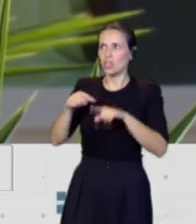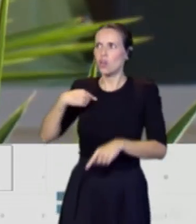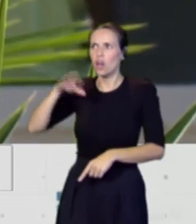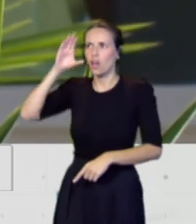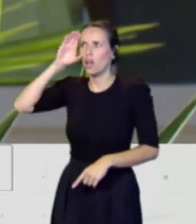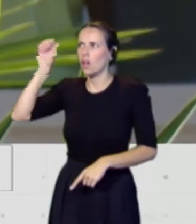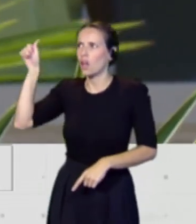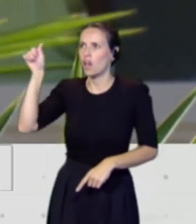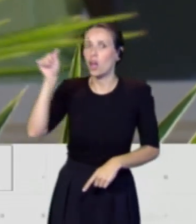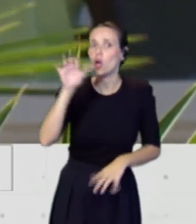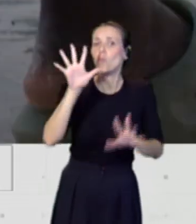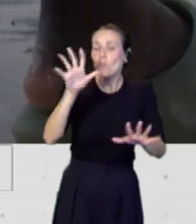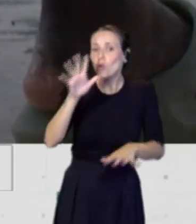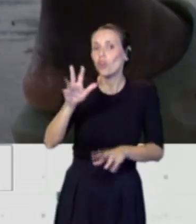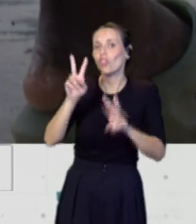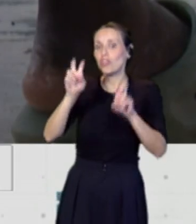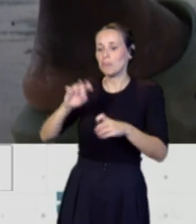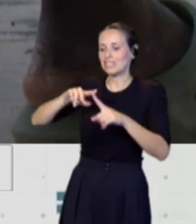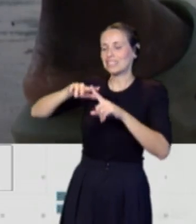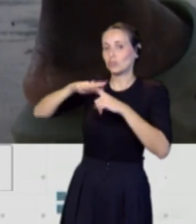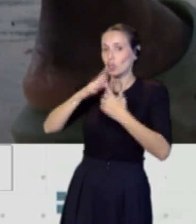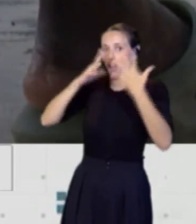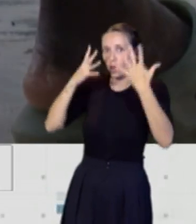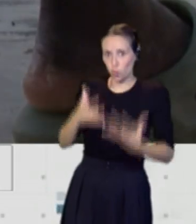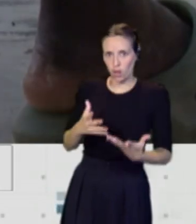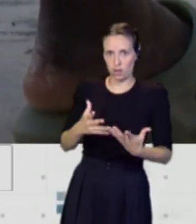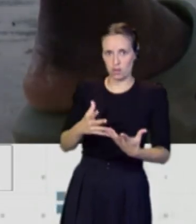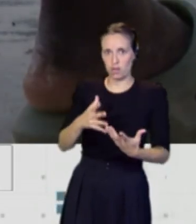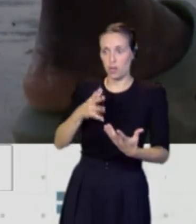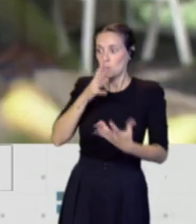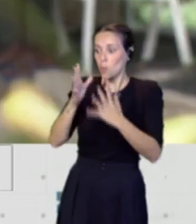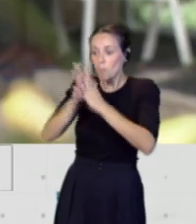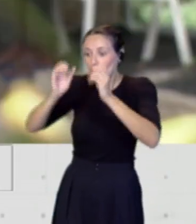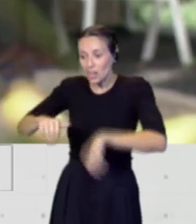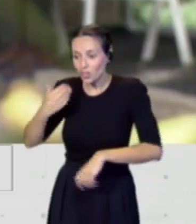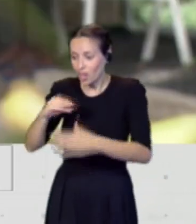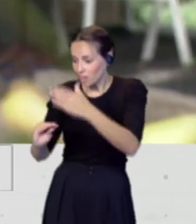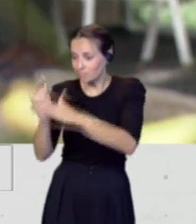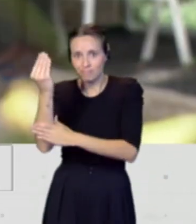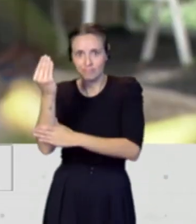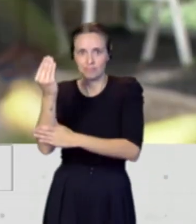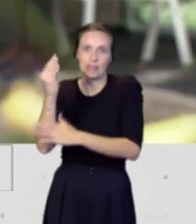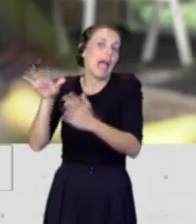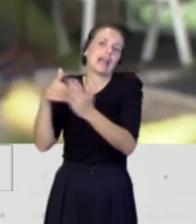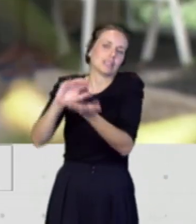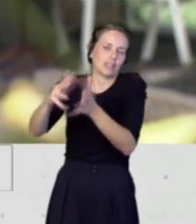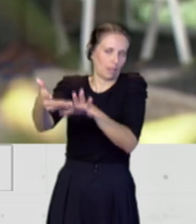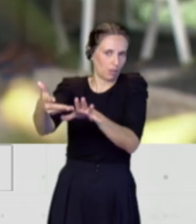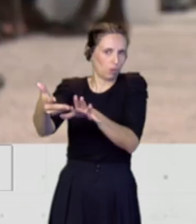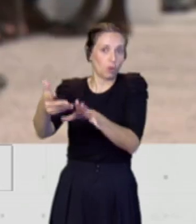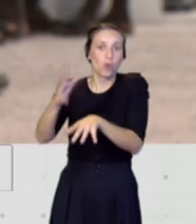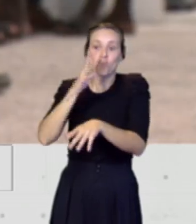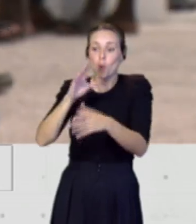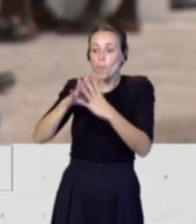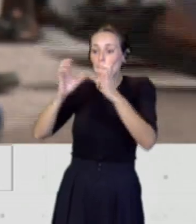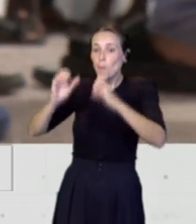con la situación modificada por el pacto que por fin hemos aprobado hasta que entre en vigor, porque nada en el